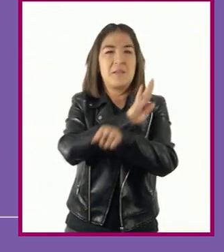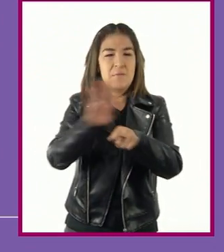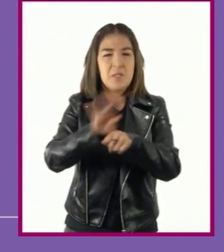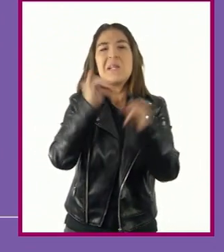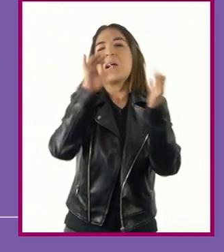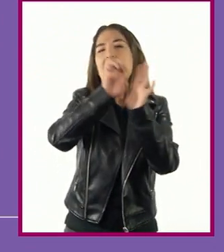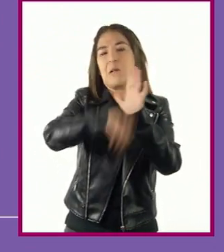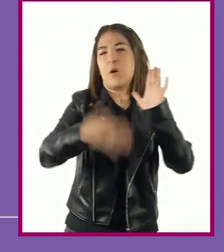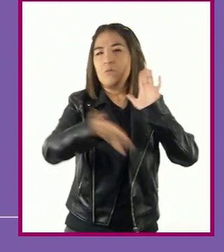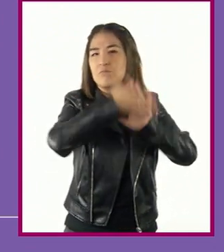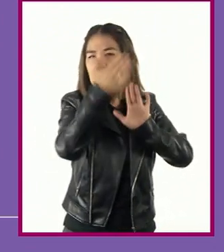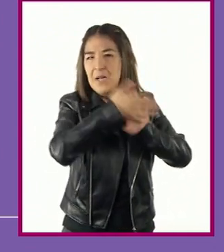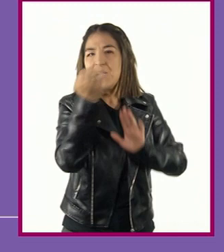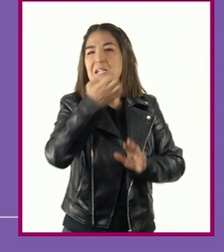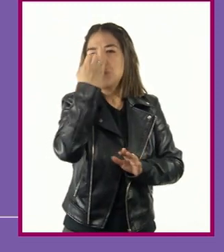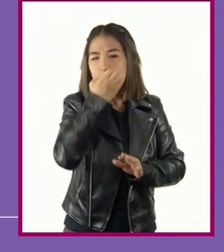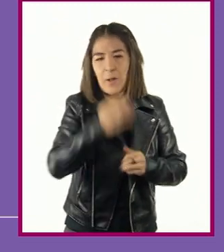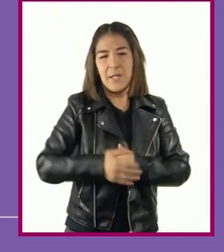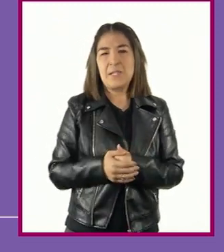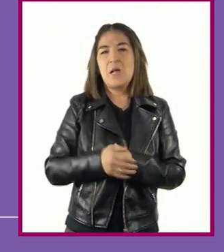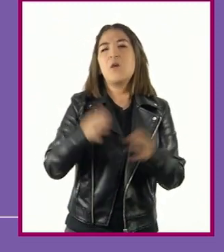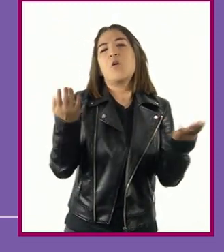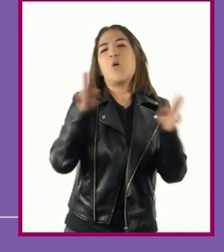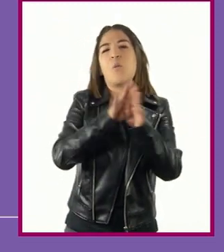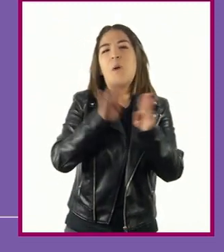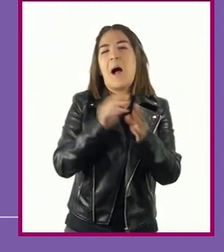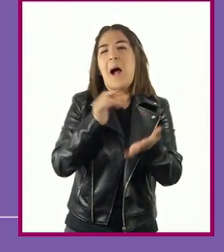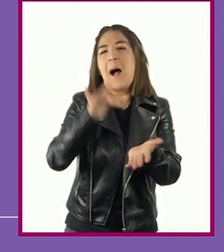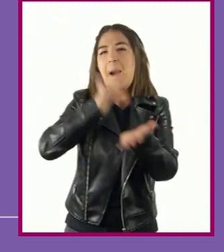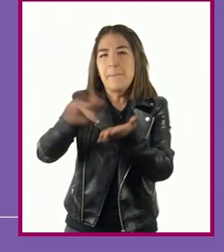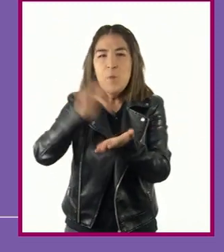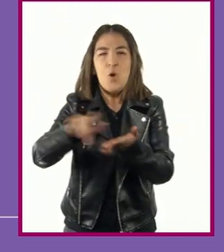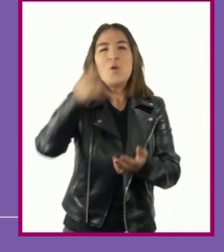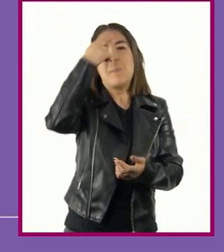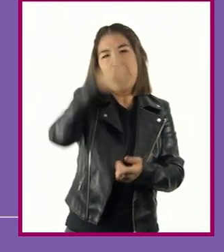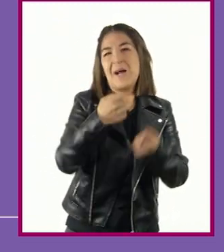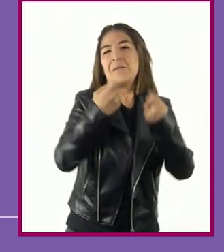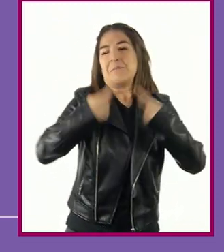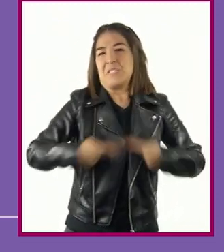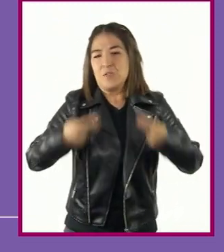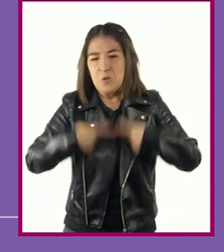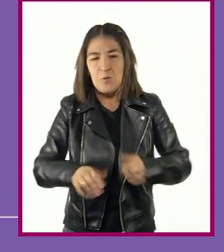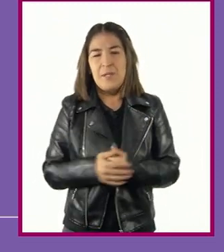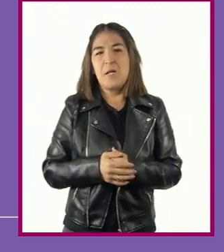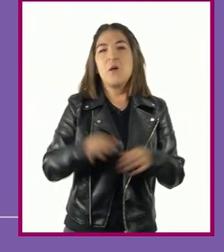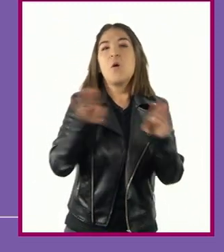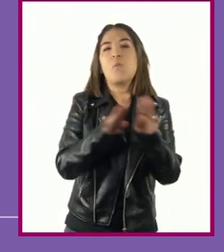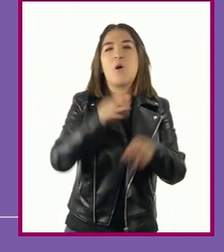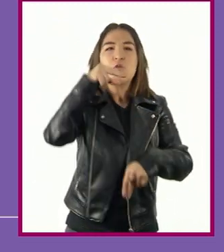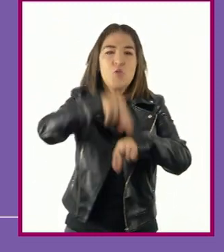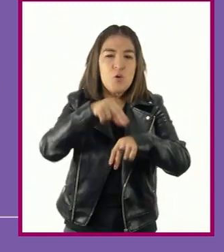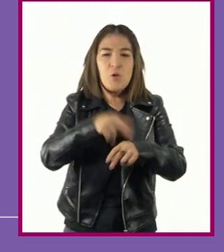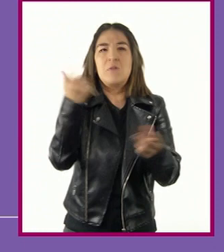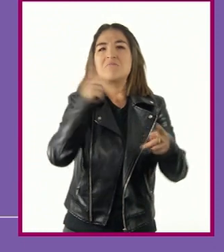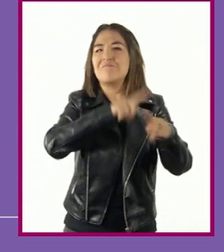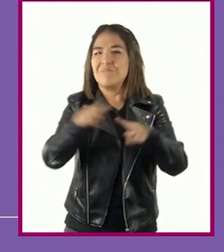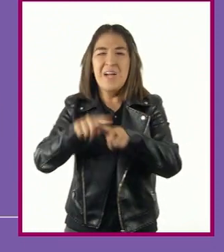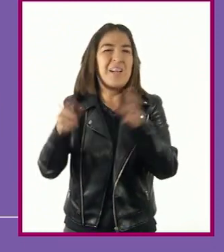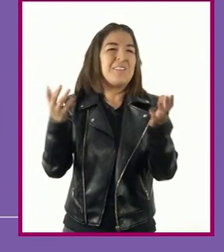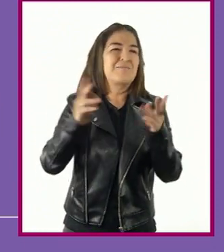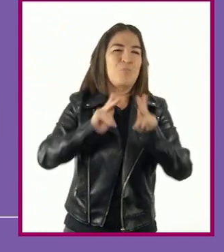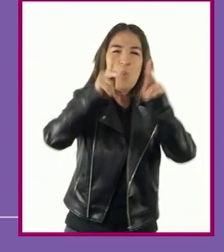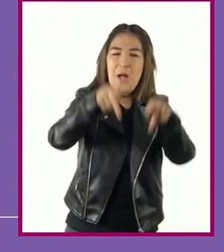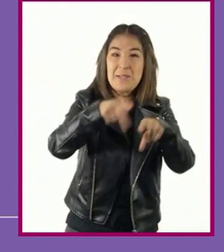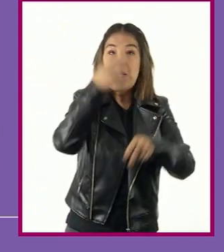de escuelas, la implementación de programas sociales, entre otras iniciativas que mejoran la vida de nosotros como ciudadanos.